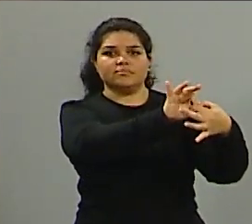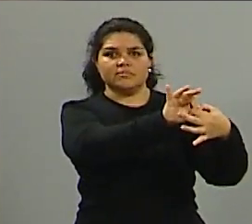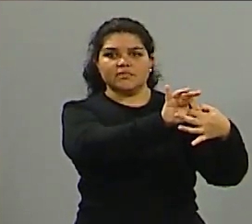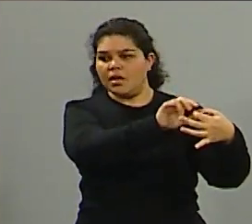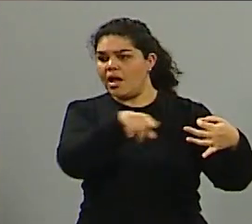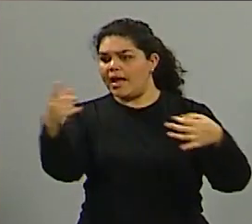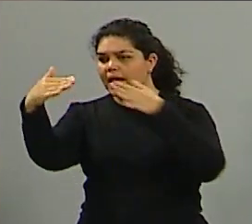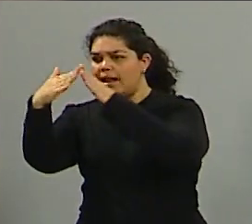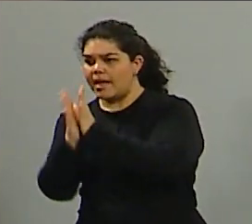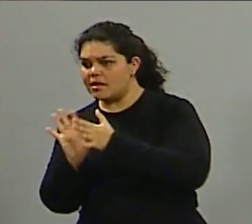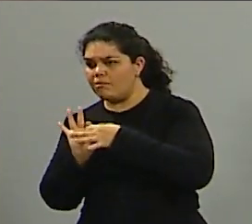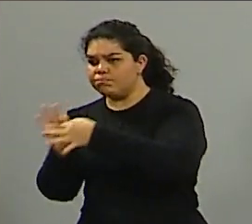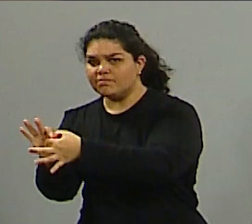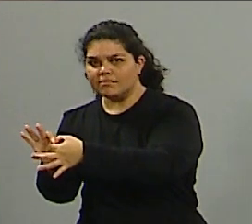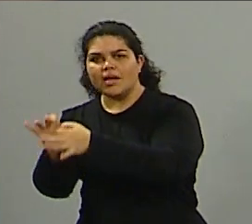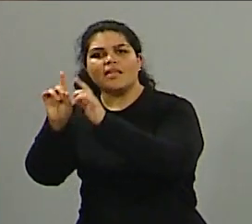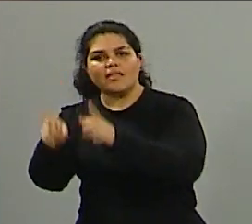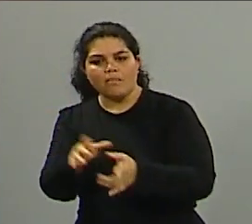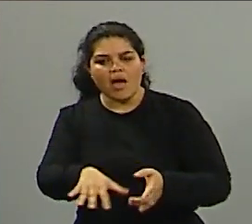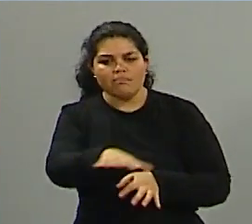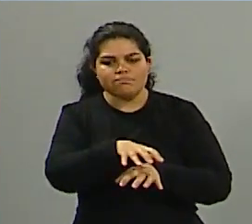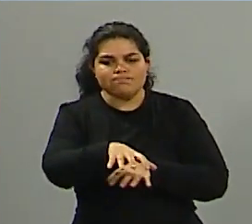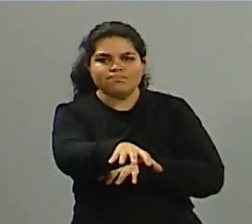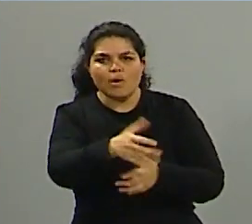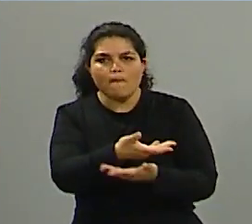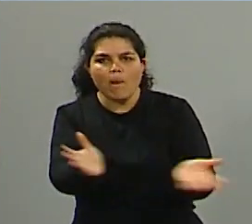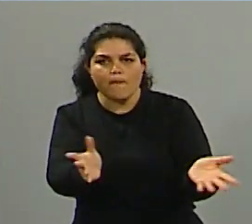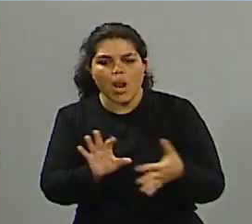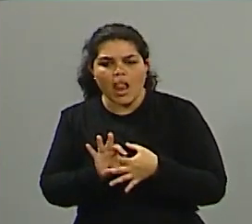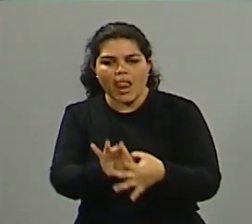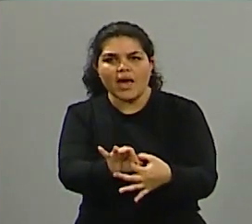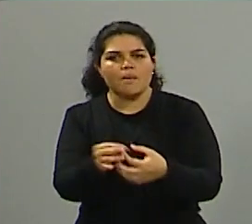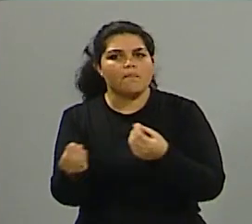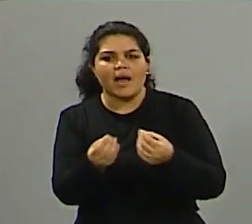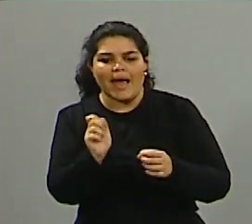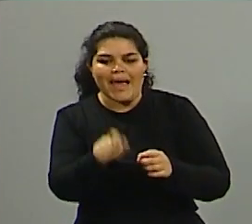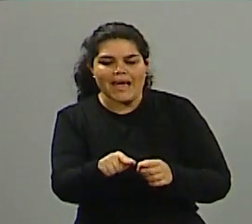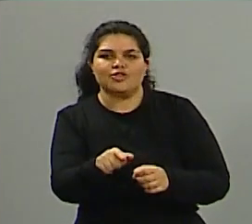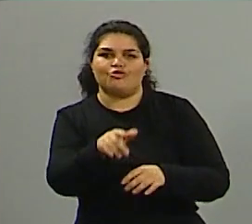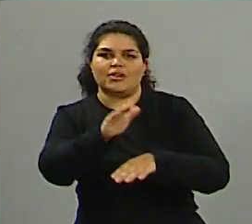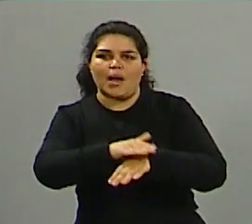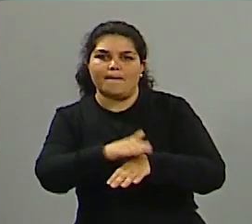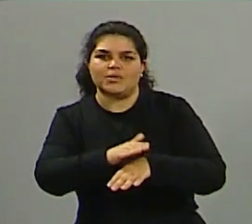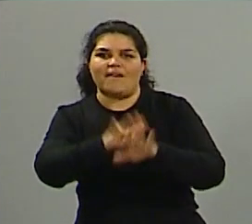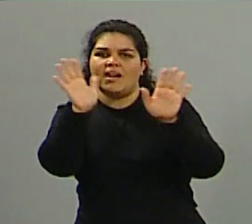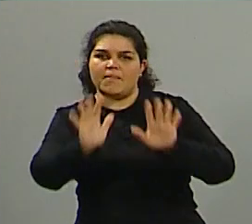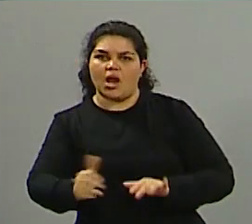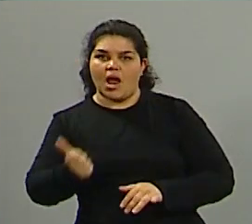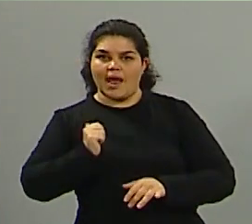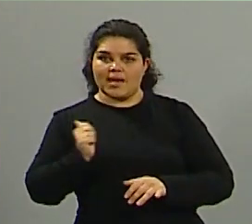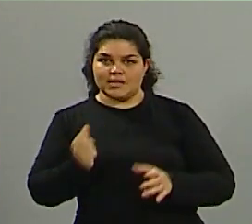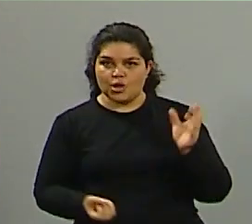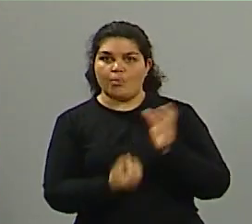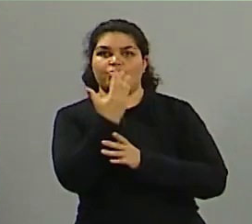como parte fundamental o clave para poder lograr la formación del ejército. Roberto, vamos a ir a una pausa, enseguida Dale.